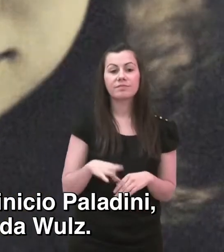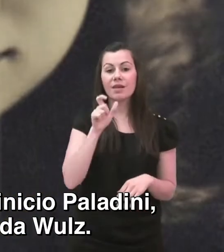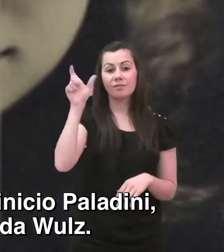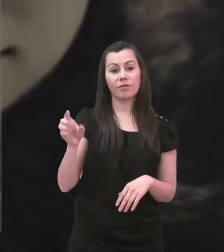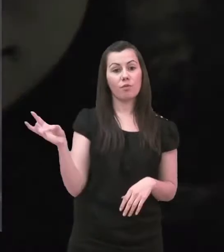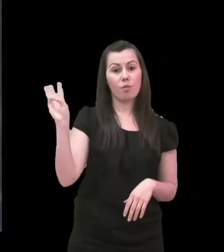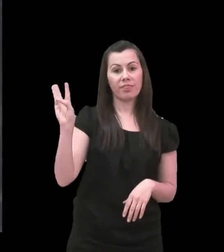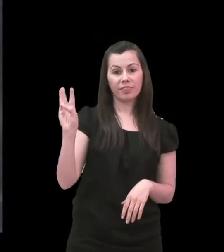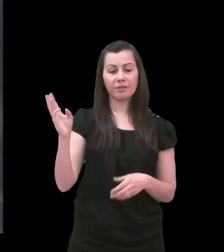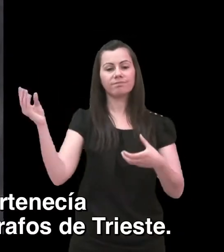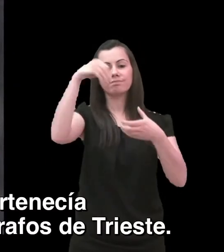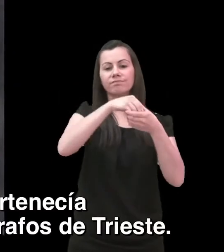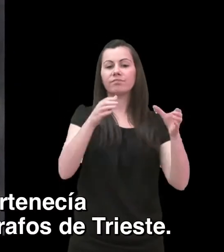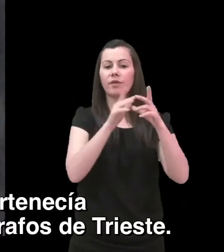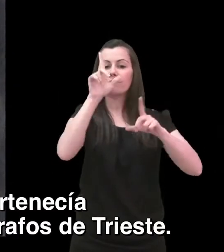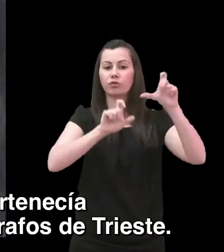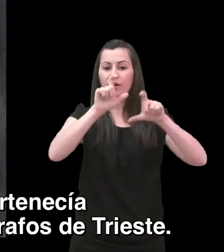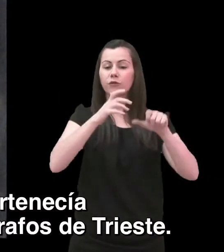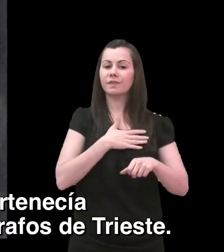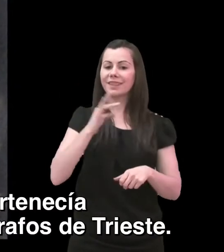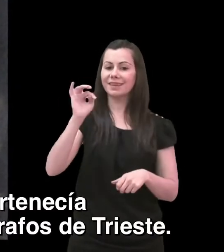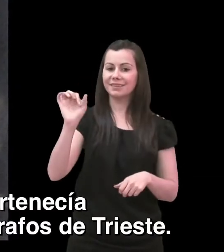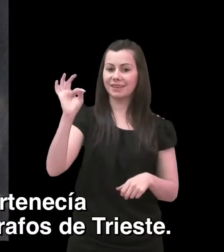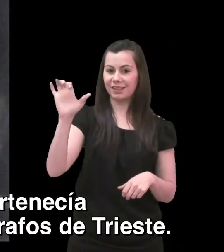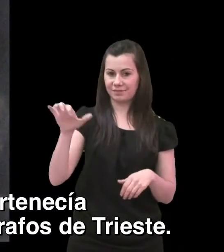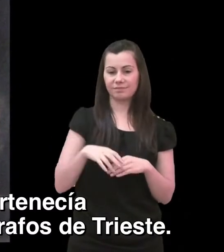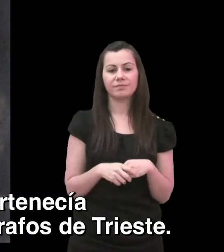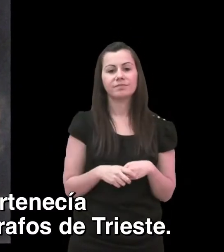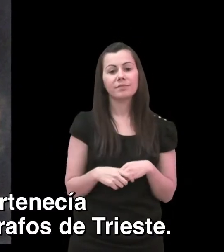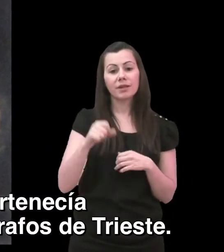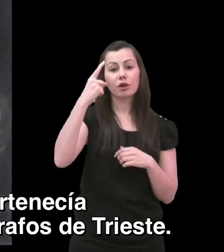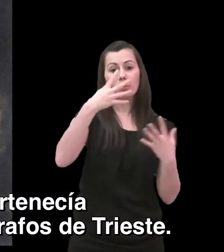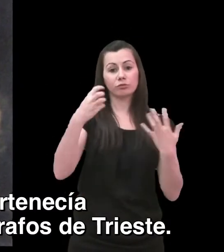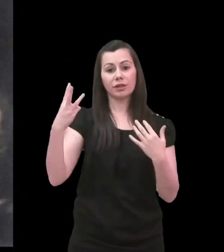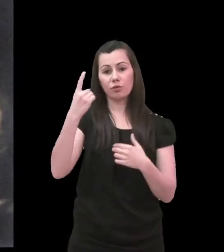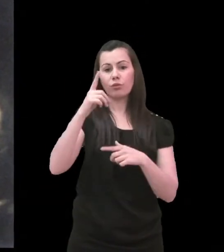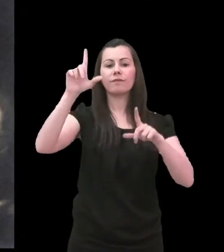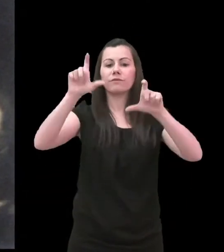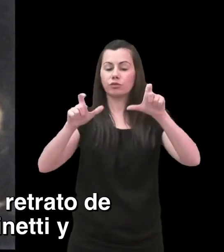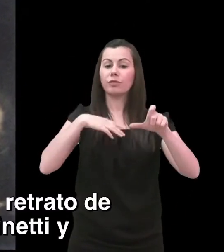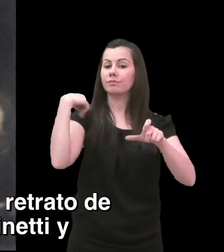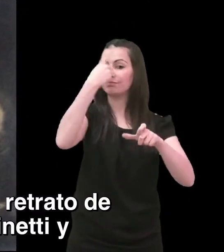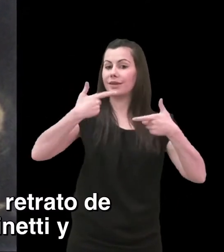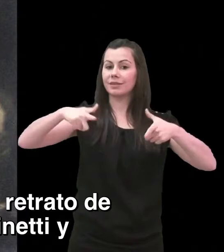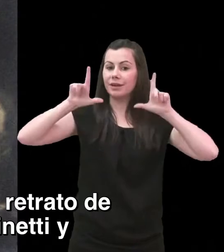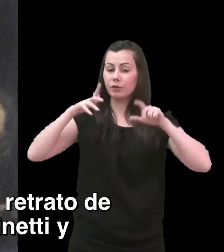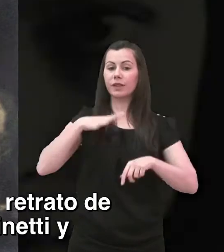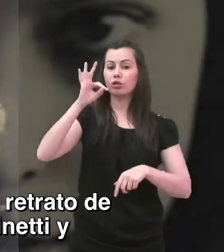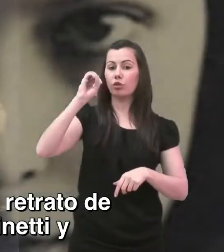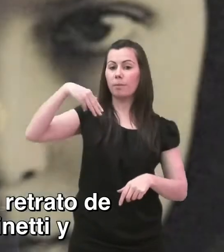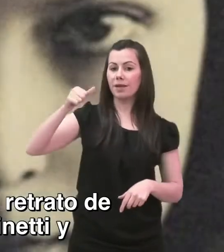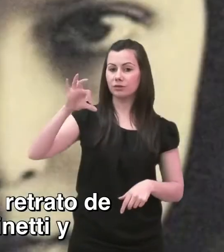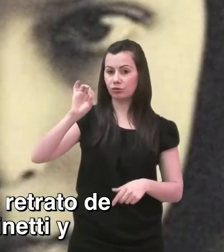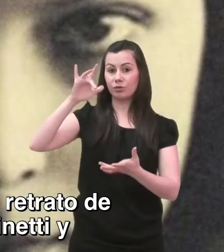de Banda Bulls. Banda Bulls pertenecía a una dinastía de fotógrafos de Trieste. En